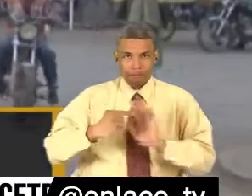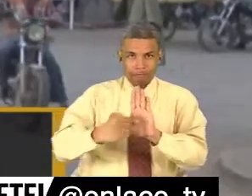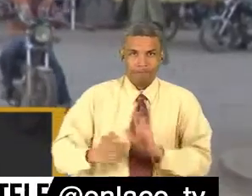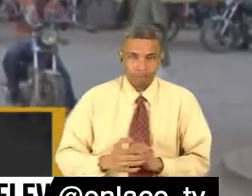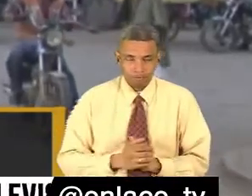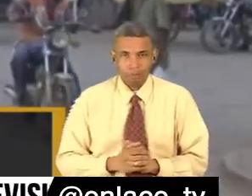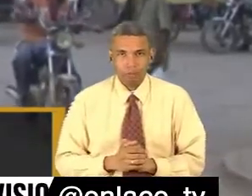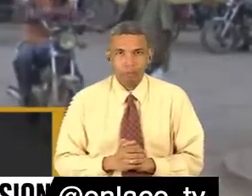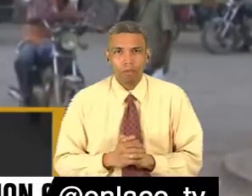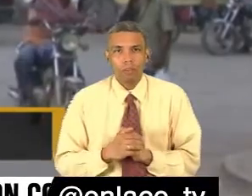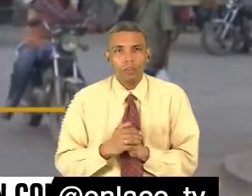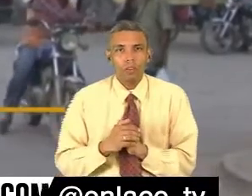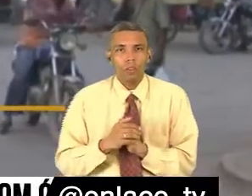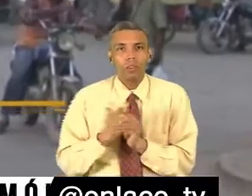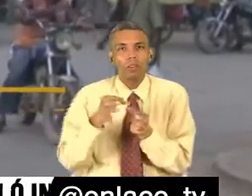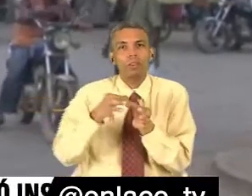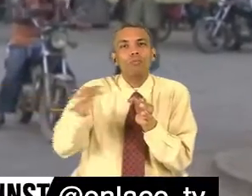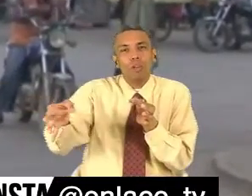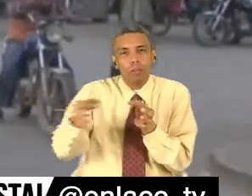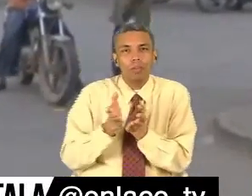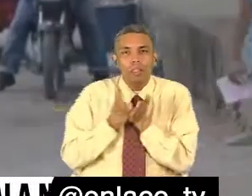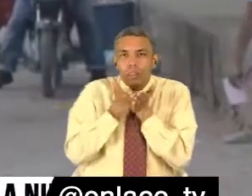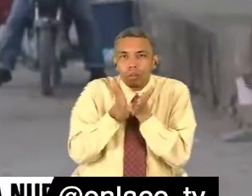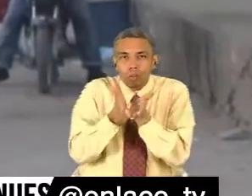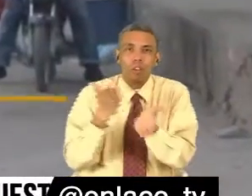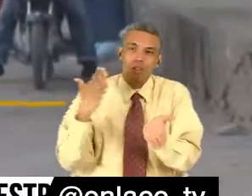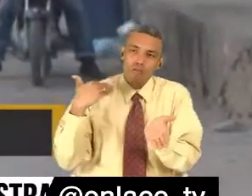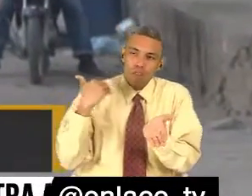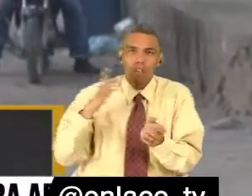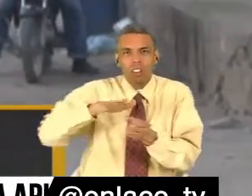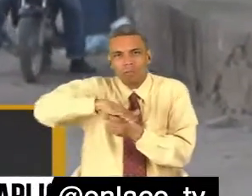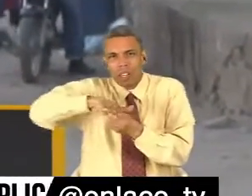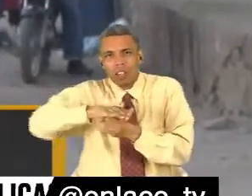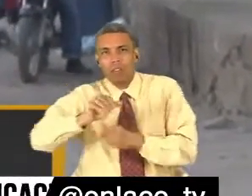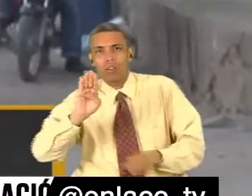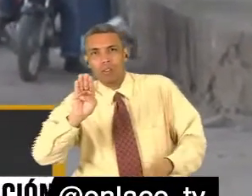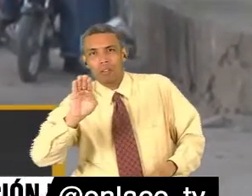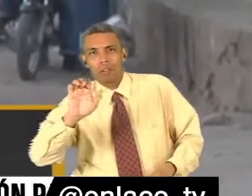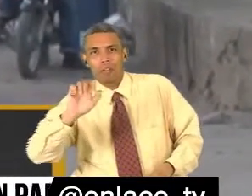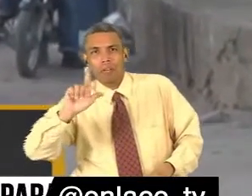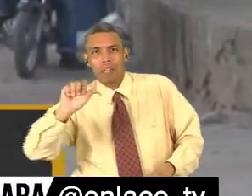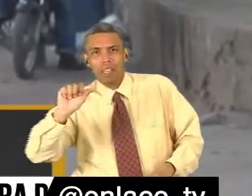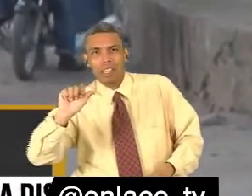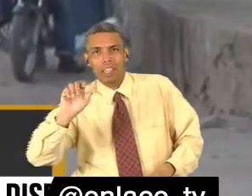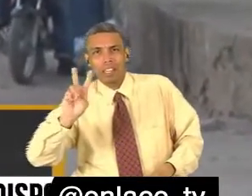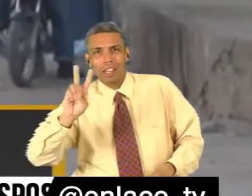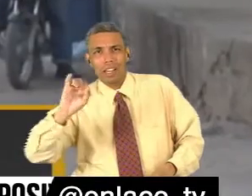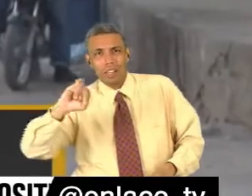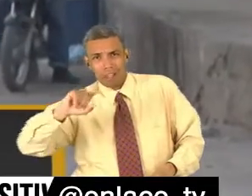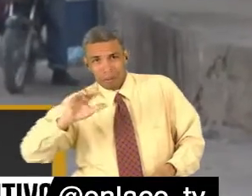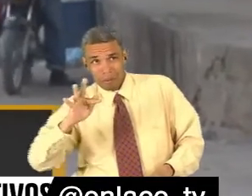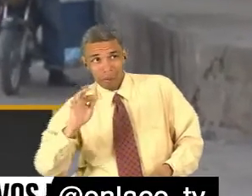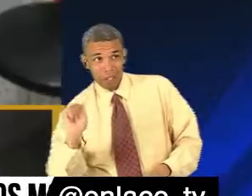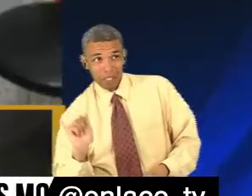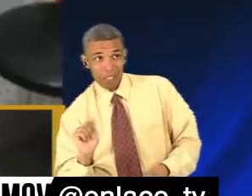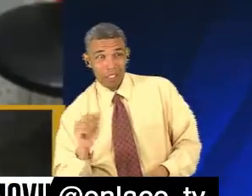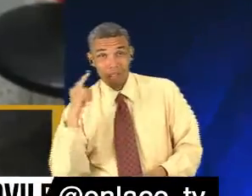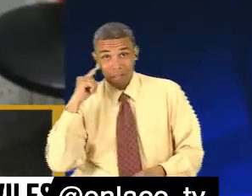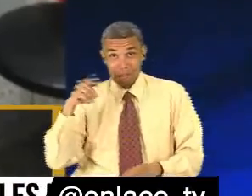vía pública del barrio Bellavista del municipio de Puerto Wilches, resultaron lesionados dos hombres oriundos de San Pablo, sur de Bolívar y